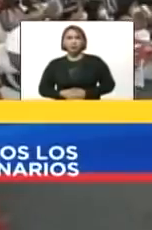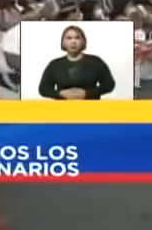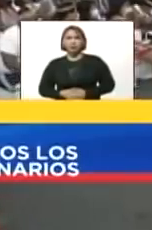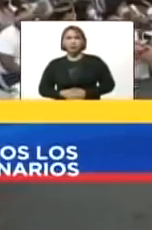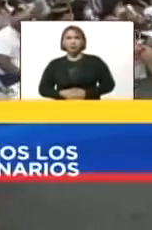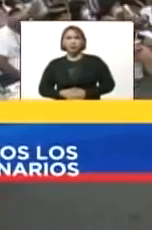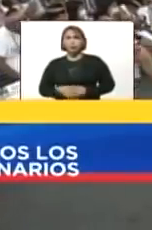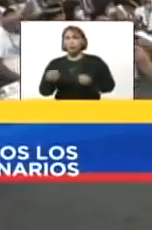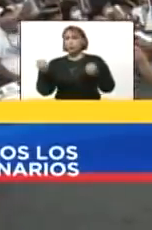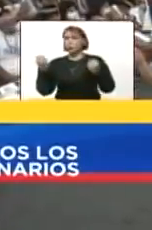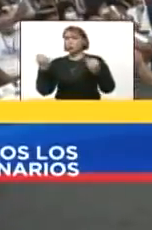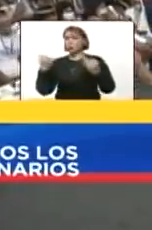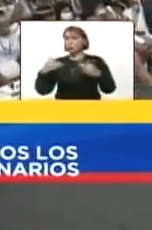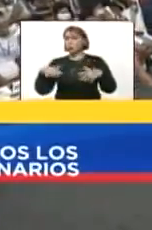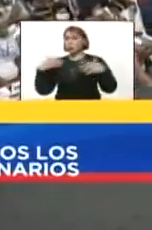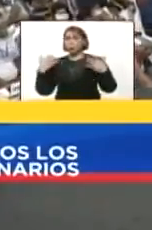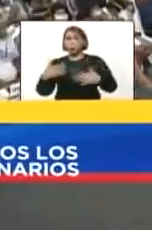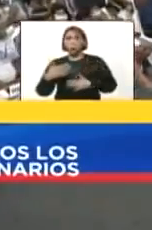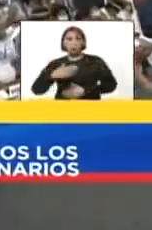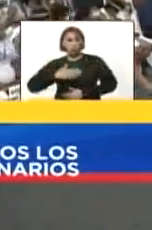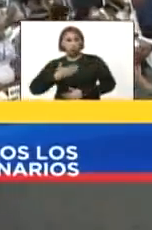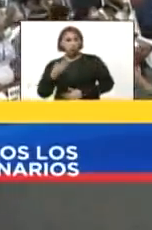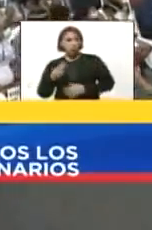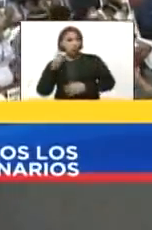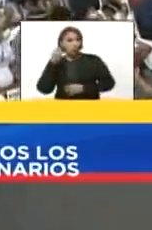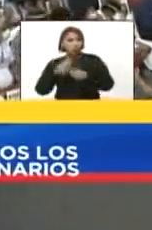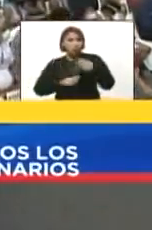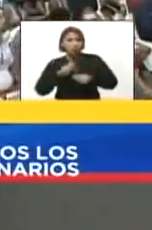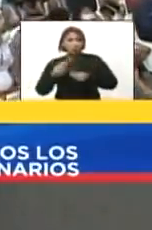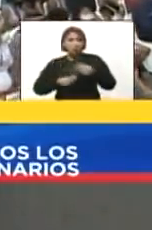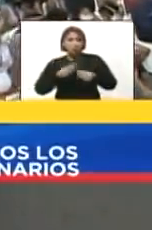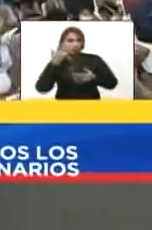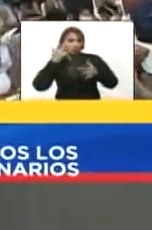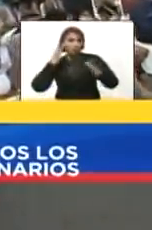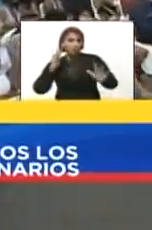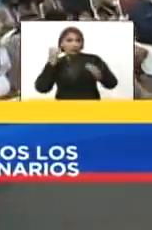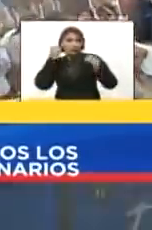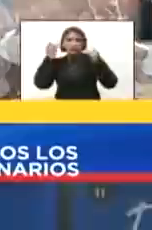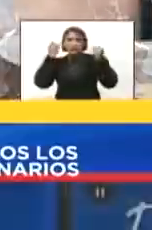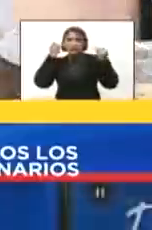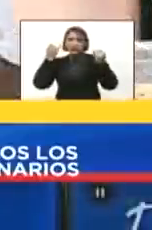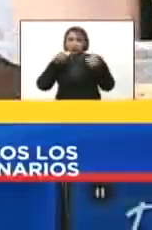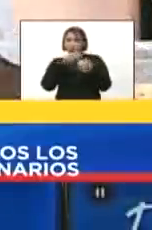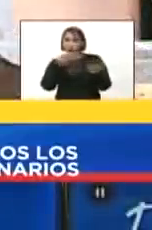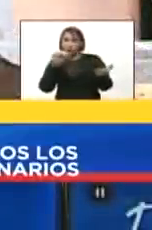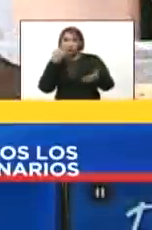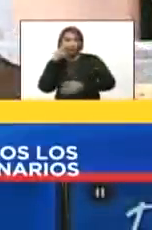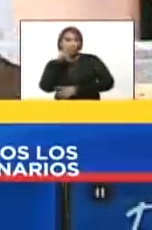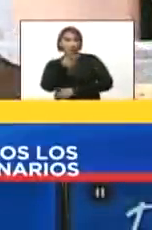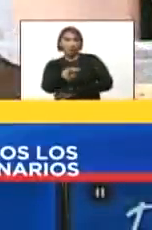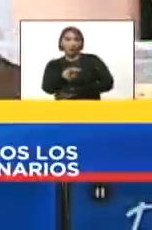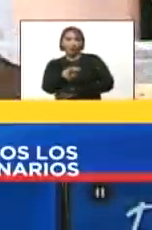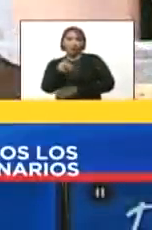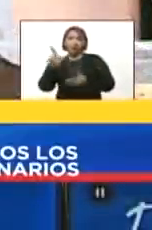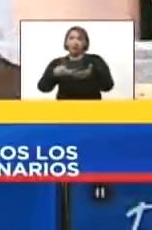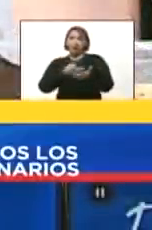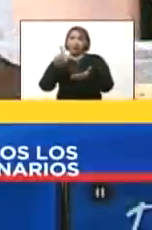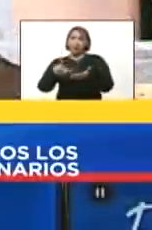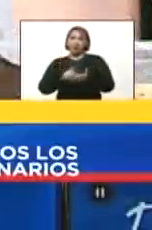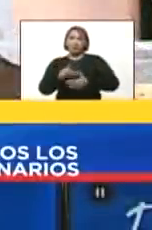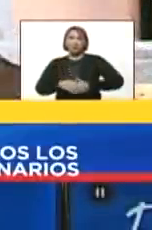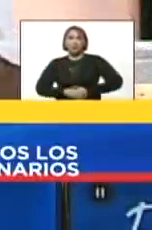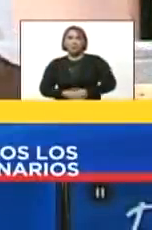Mil cosas, ¿verdad?, que podemos hacer. ¿Les parece la idea? Bueno, para que ustedes vean. Este libro muy